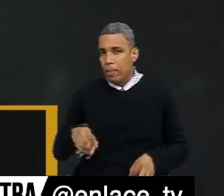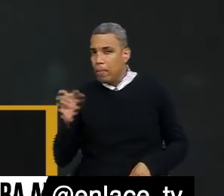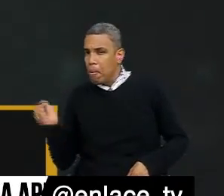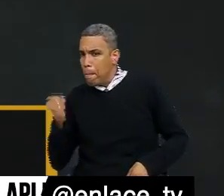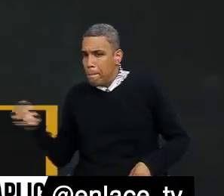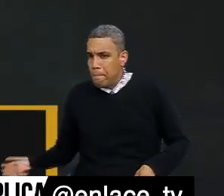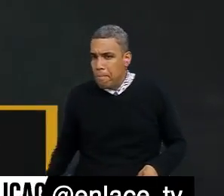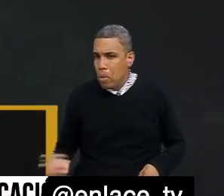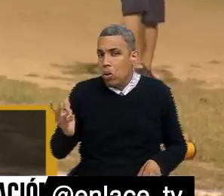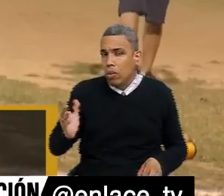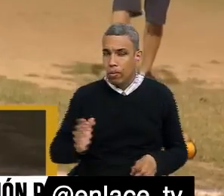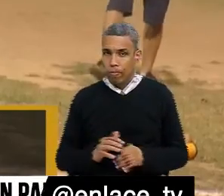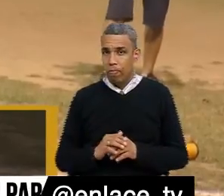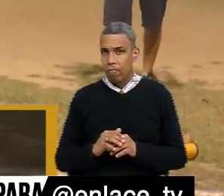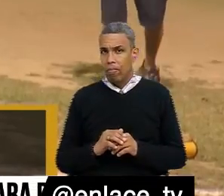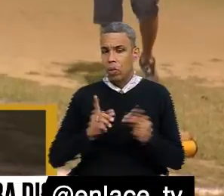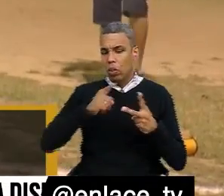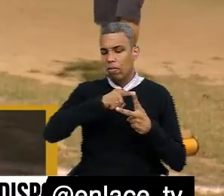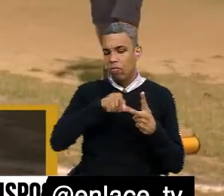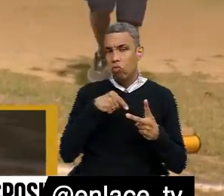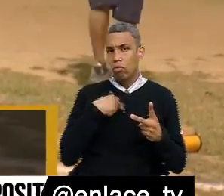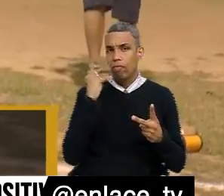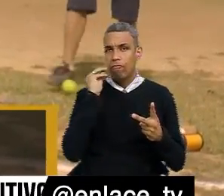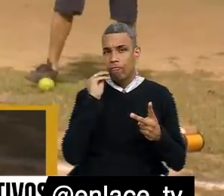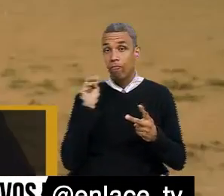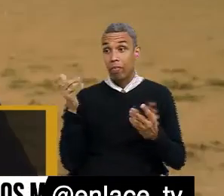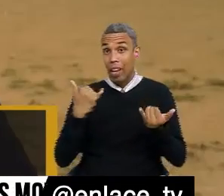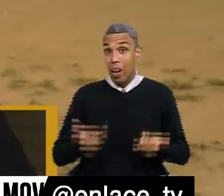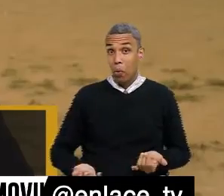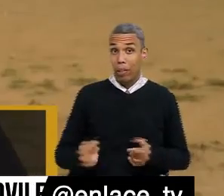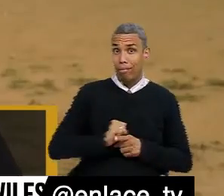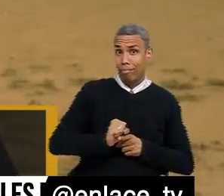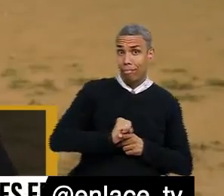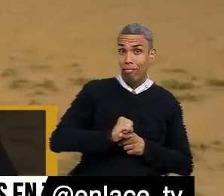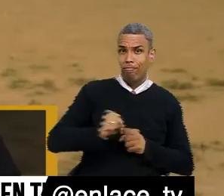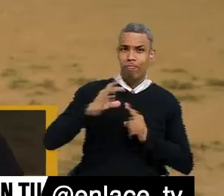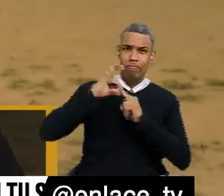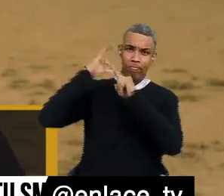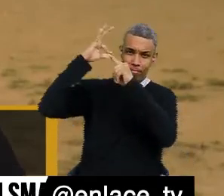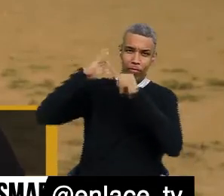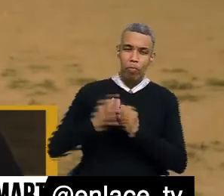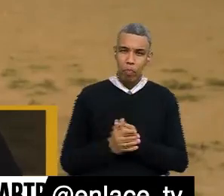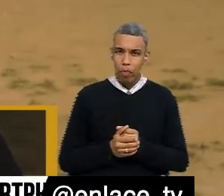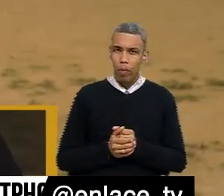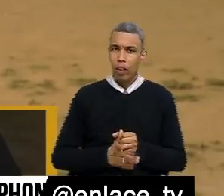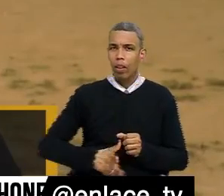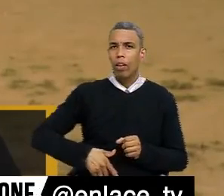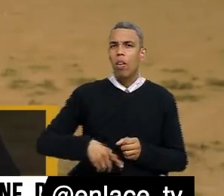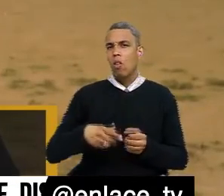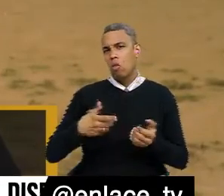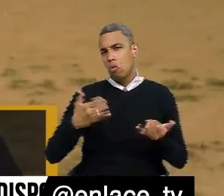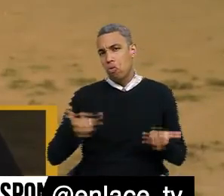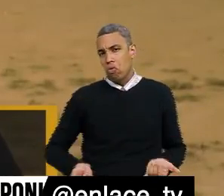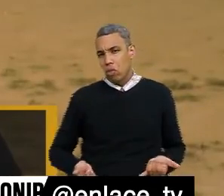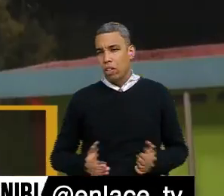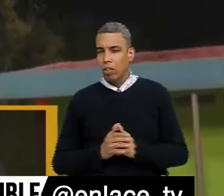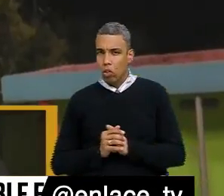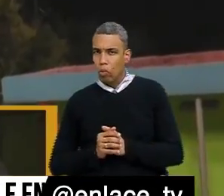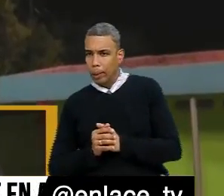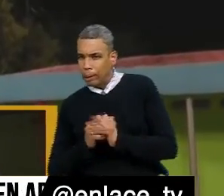entrenamiento, Enlace Noticias se encontró con un trabajo especial. Bueno, hoy estuvimos trabajando lo que es un poquito de mecánica para que los